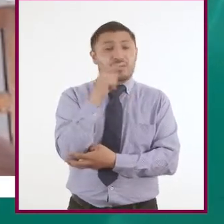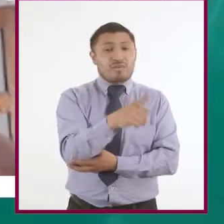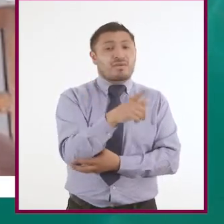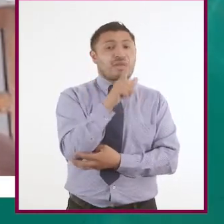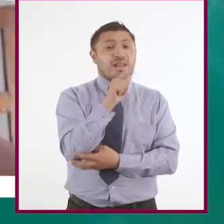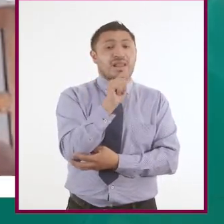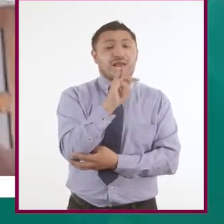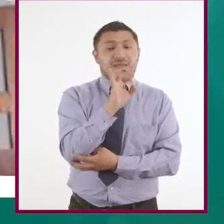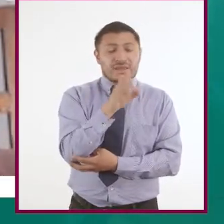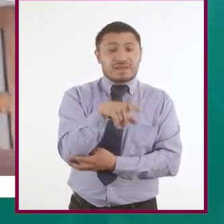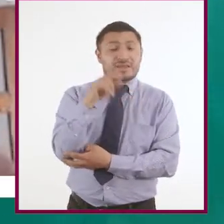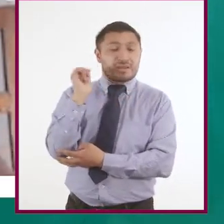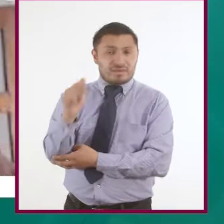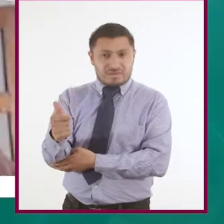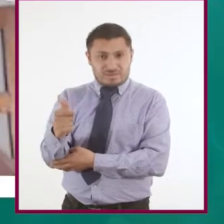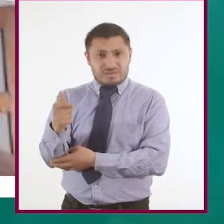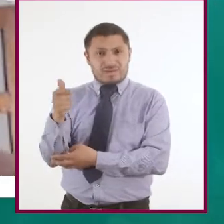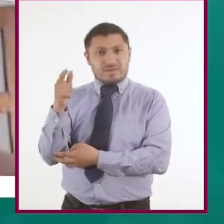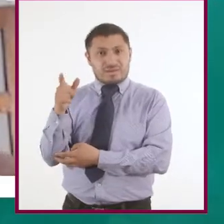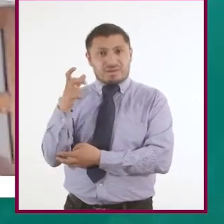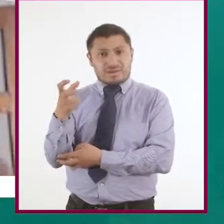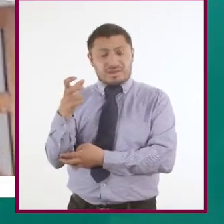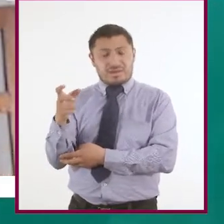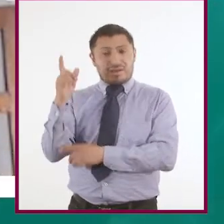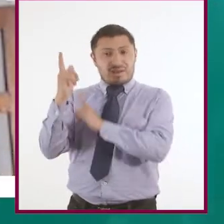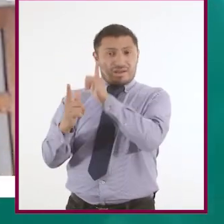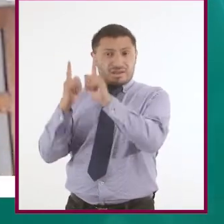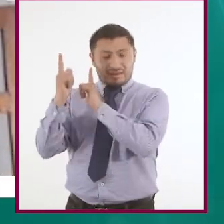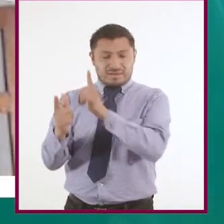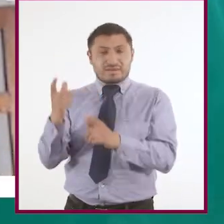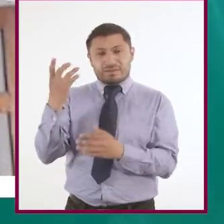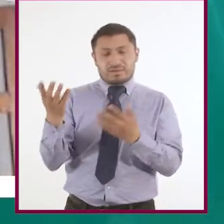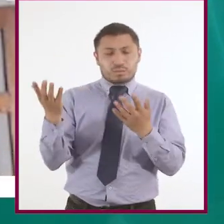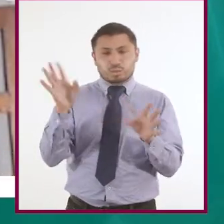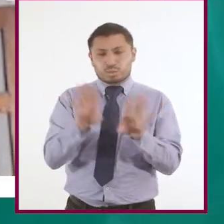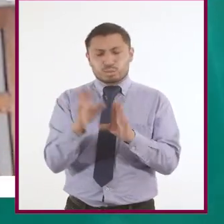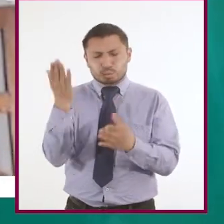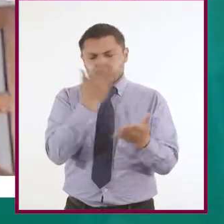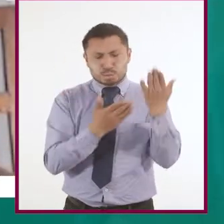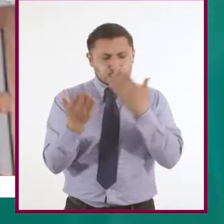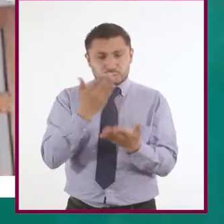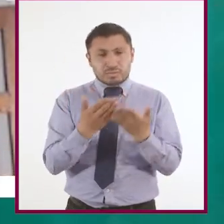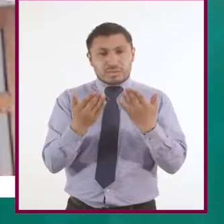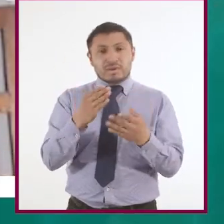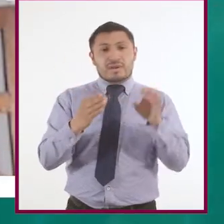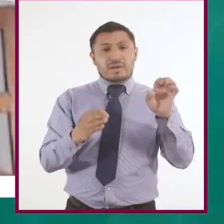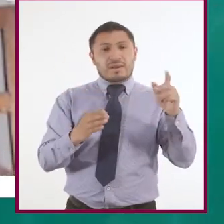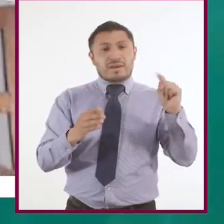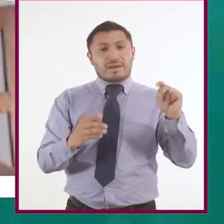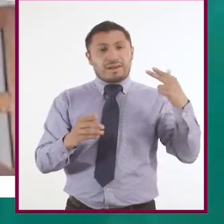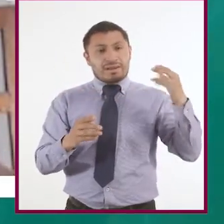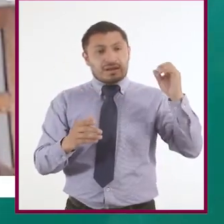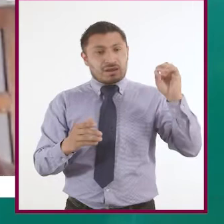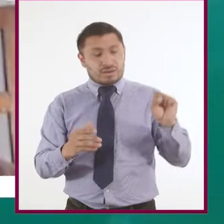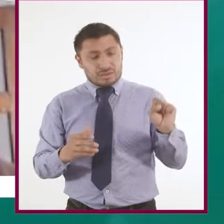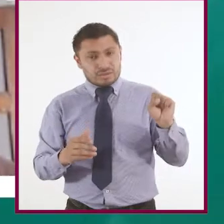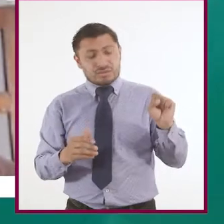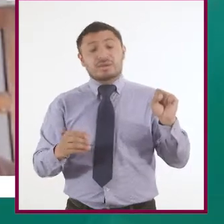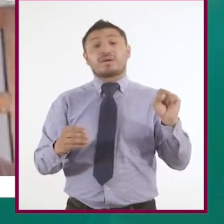otra está en griego. Esto lo hace un poquito confuso, ¿no? Ética viene del griego ethos y